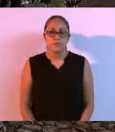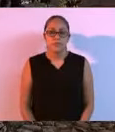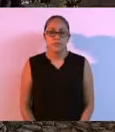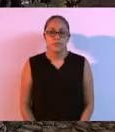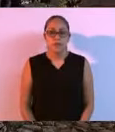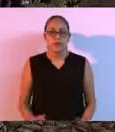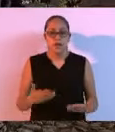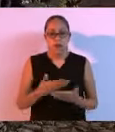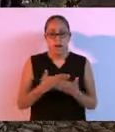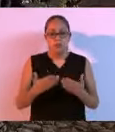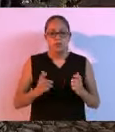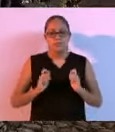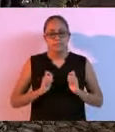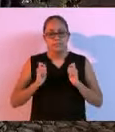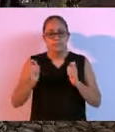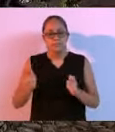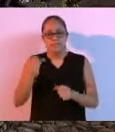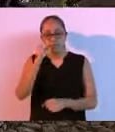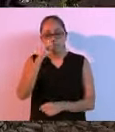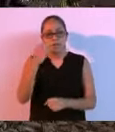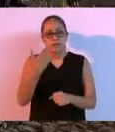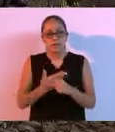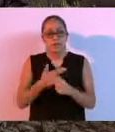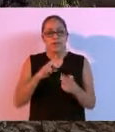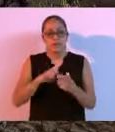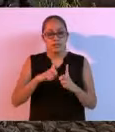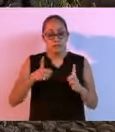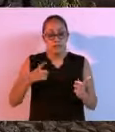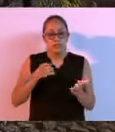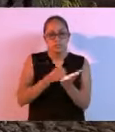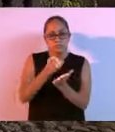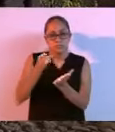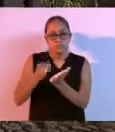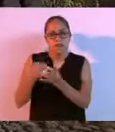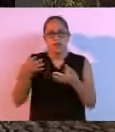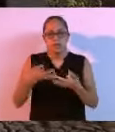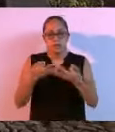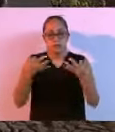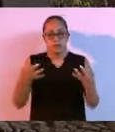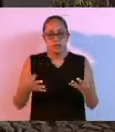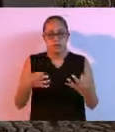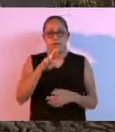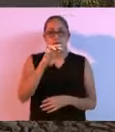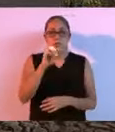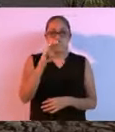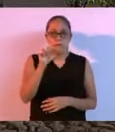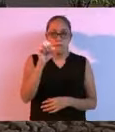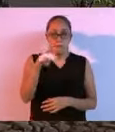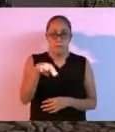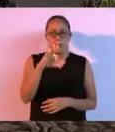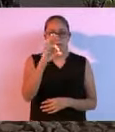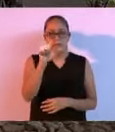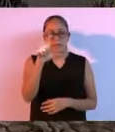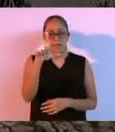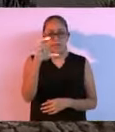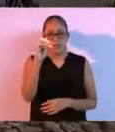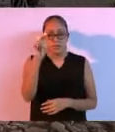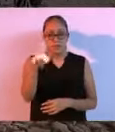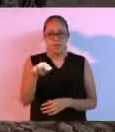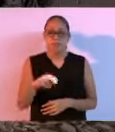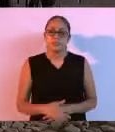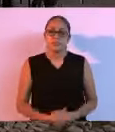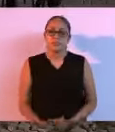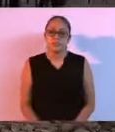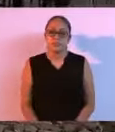Enseguida hace uso de la palabra el secretario de Desarrollo Agrario, Territorial y Urbano, Román Meyer Falcón.